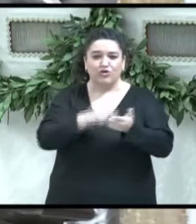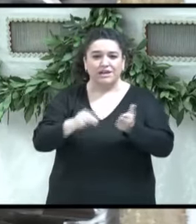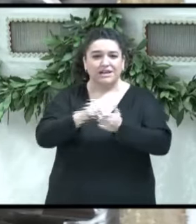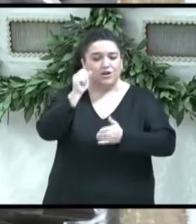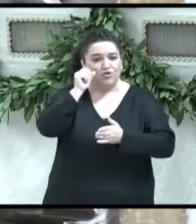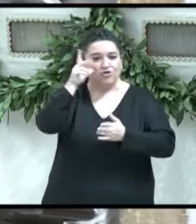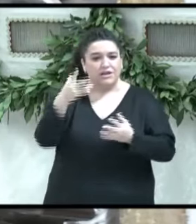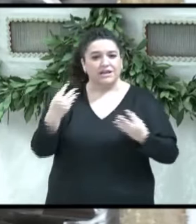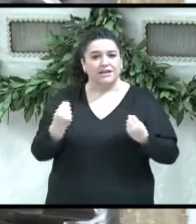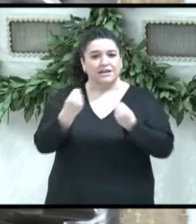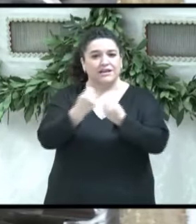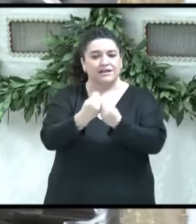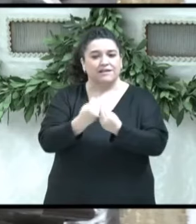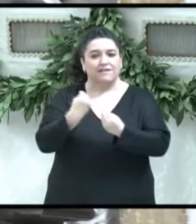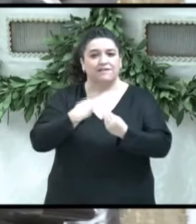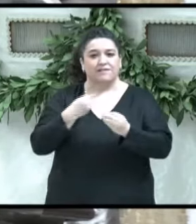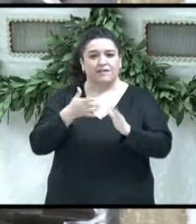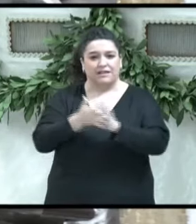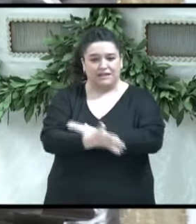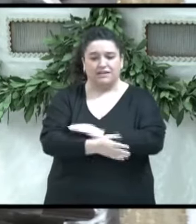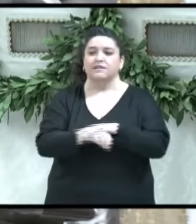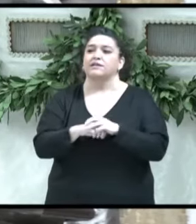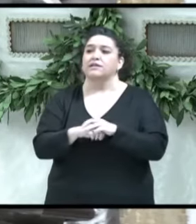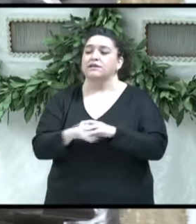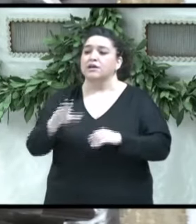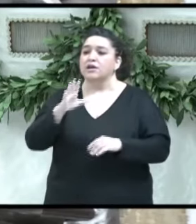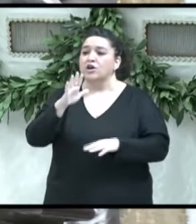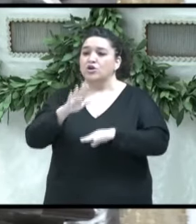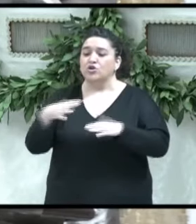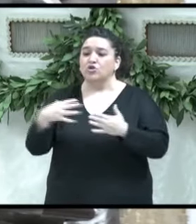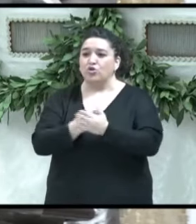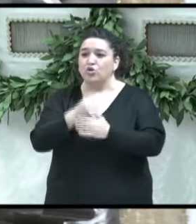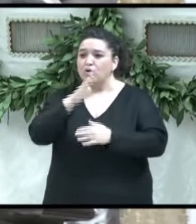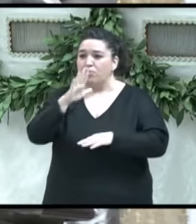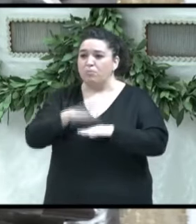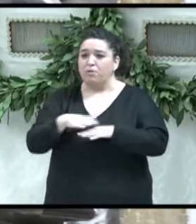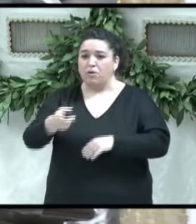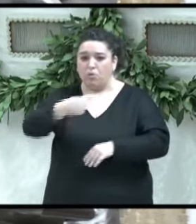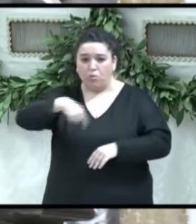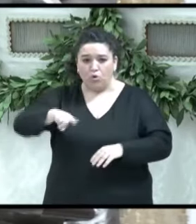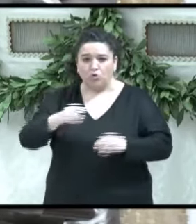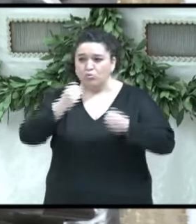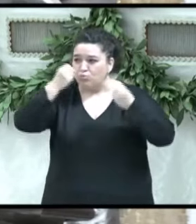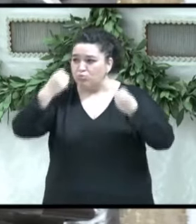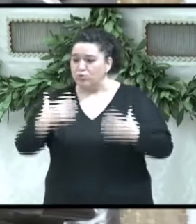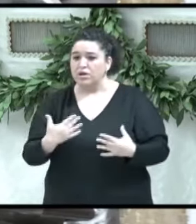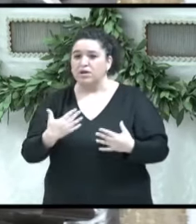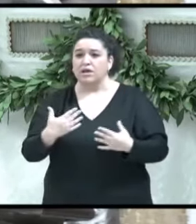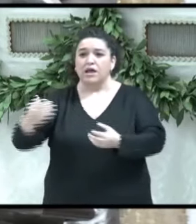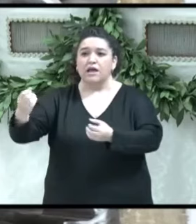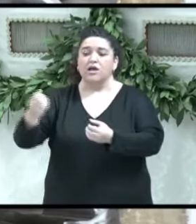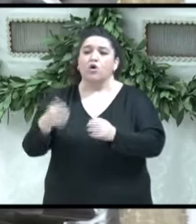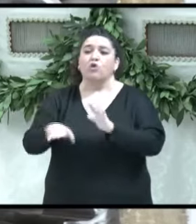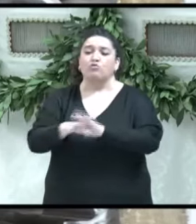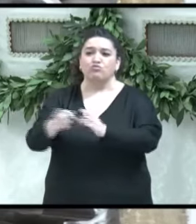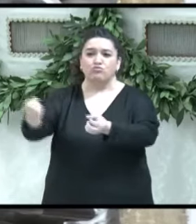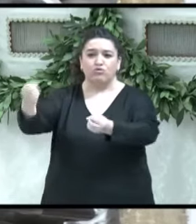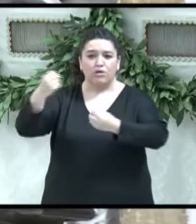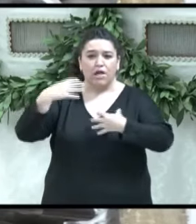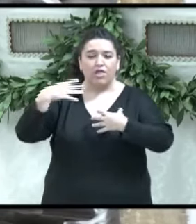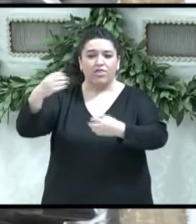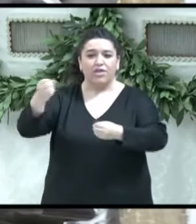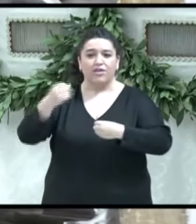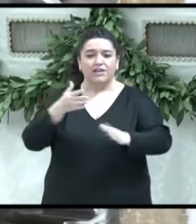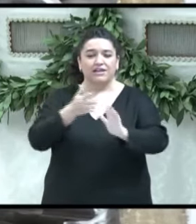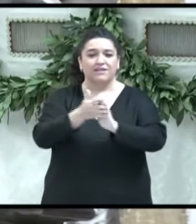hará estar con vosotros todo es para vuestro bien Cuanto más reciba la gracia mayor